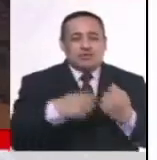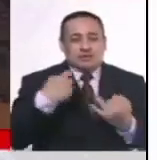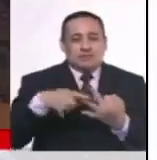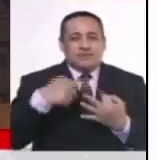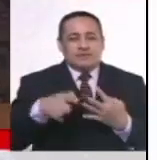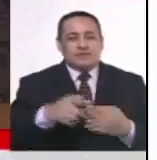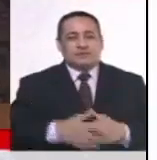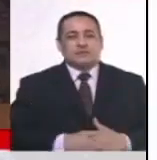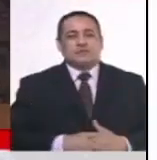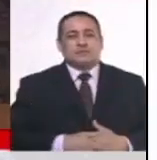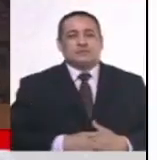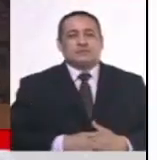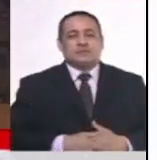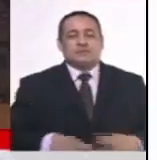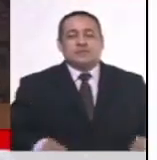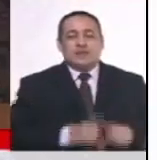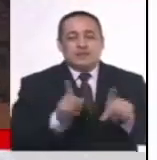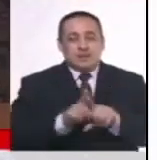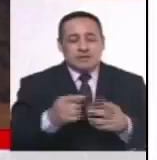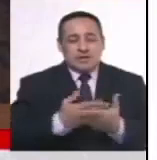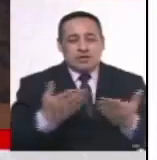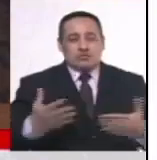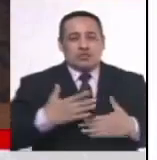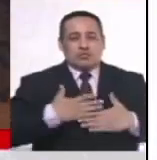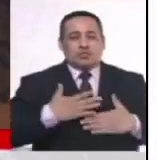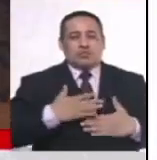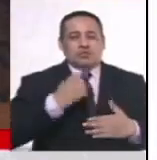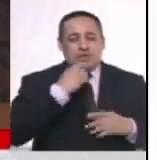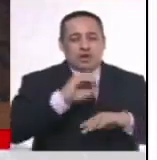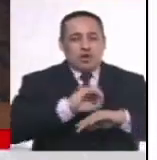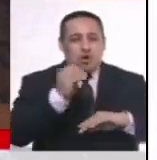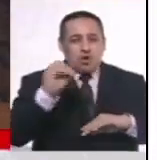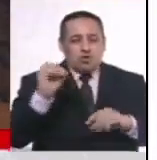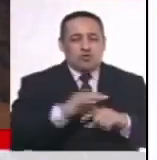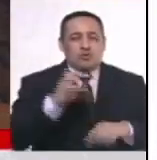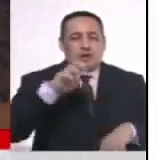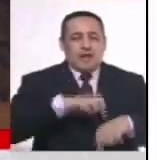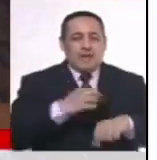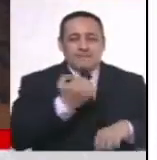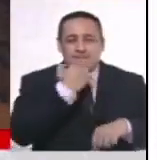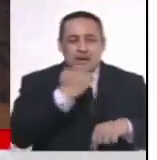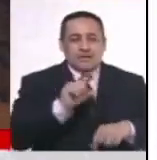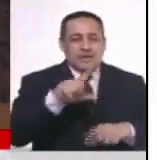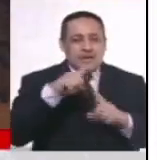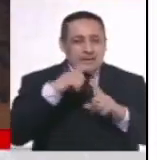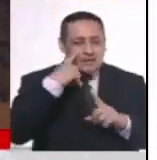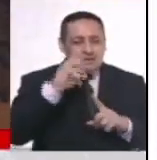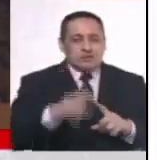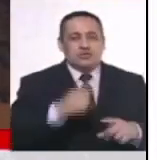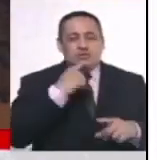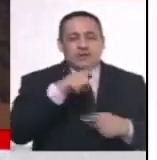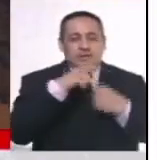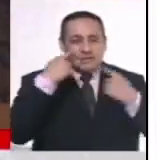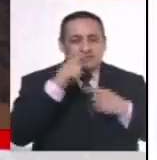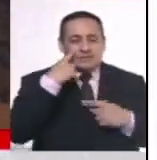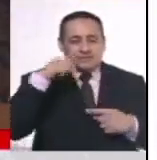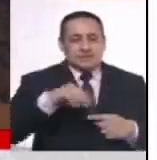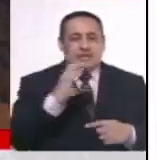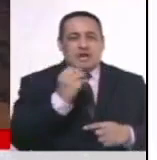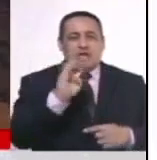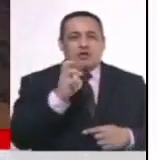otros. En recursos minerales como el oro, la plata, el litio, el plomo, el zinc, el